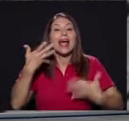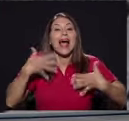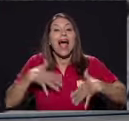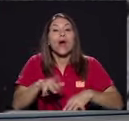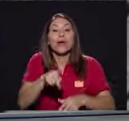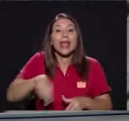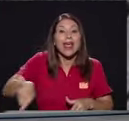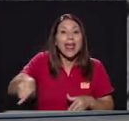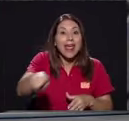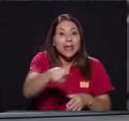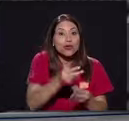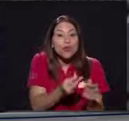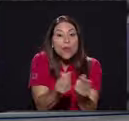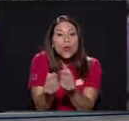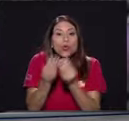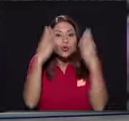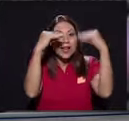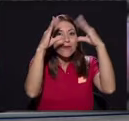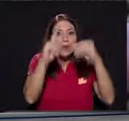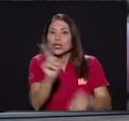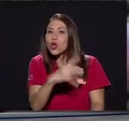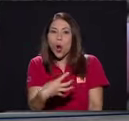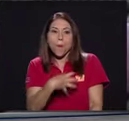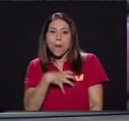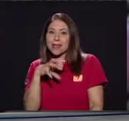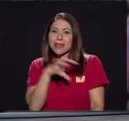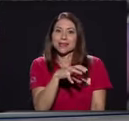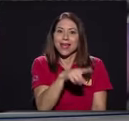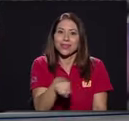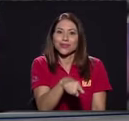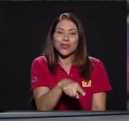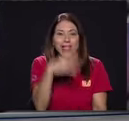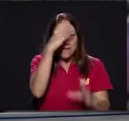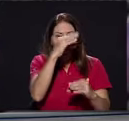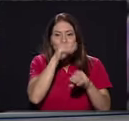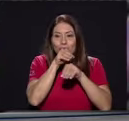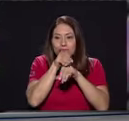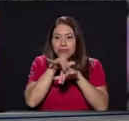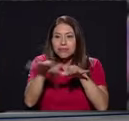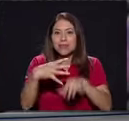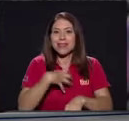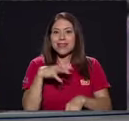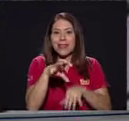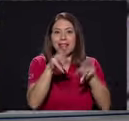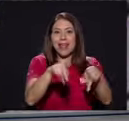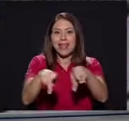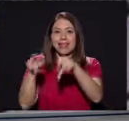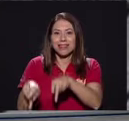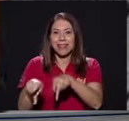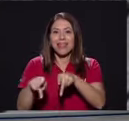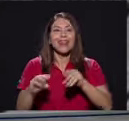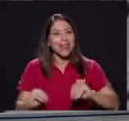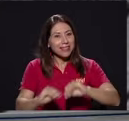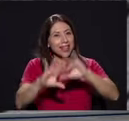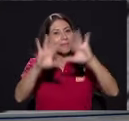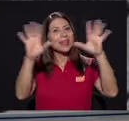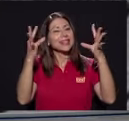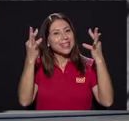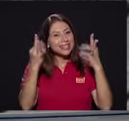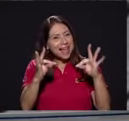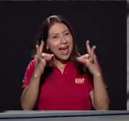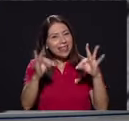aunque ellos producen la información, no les pertenece. Exactamente. Porque es de la gente y la transparencia pues va mucho en esa línea, tratar de cambiar un poco esa